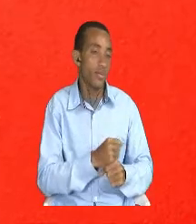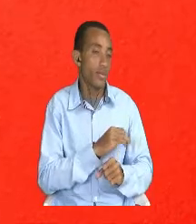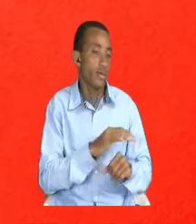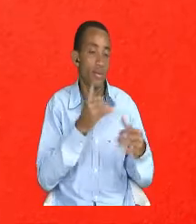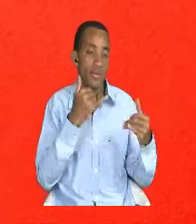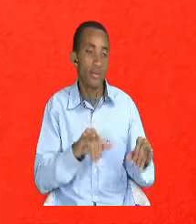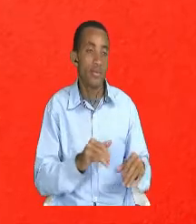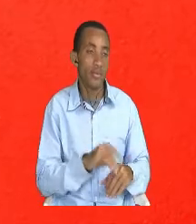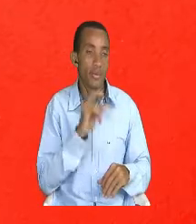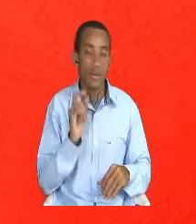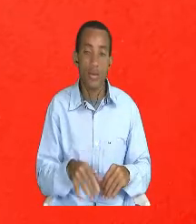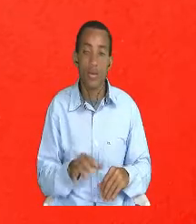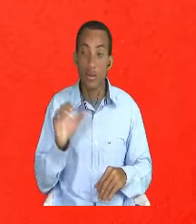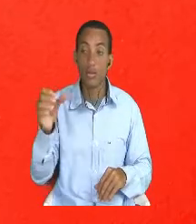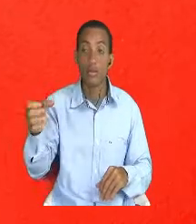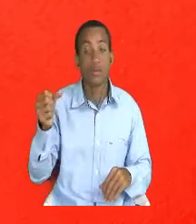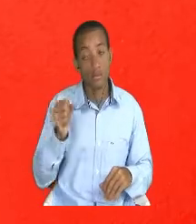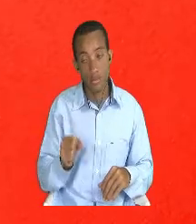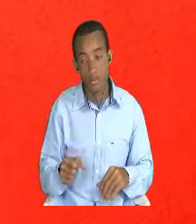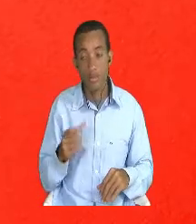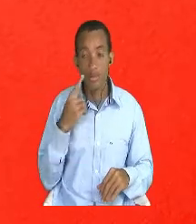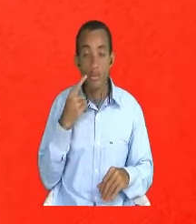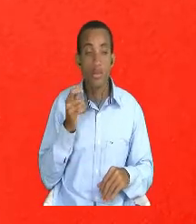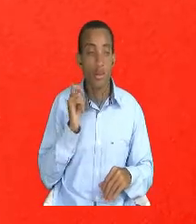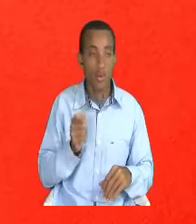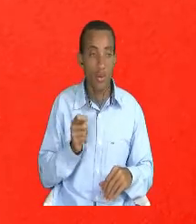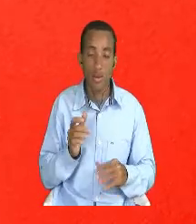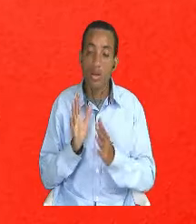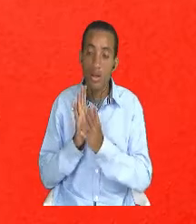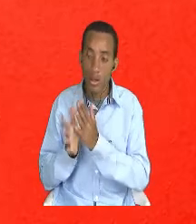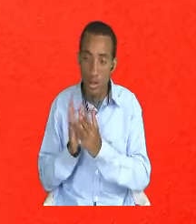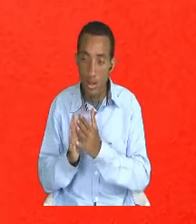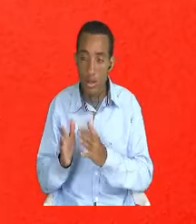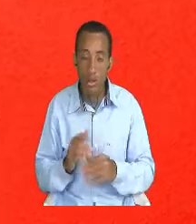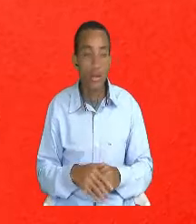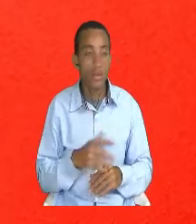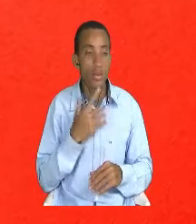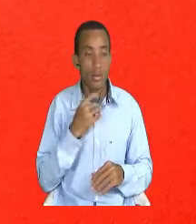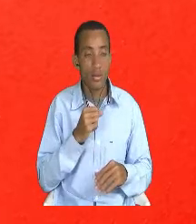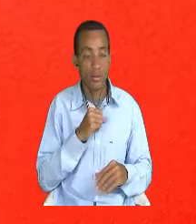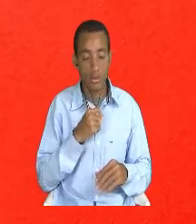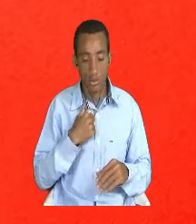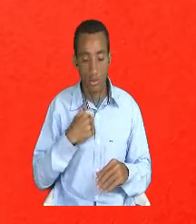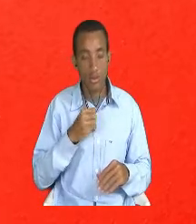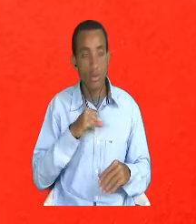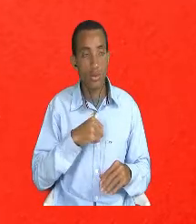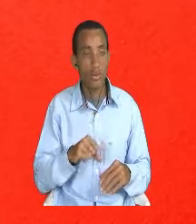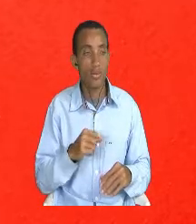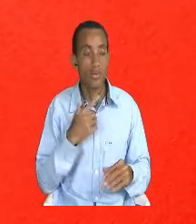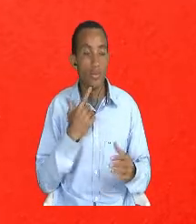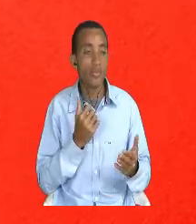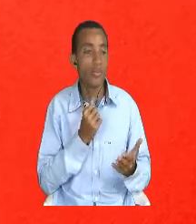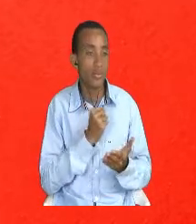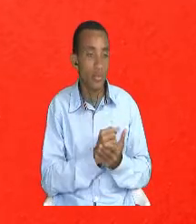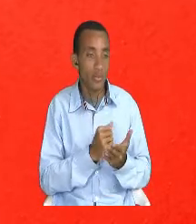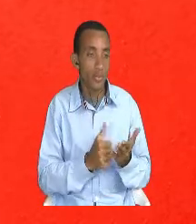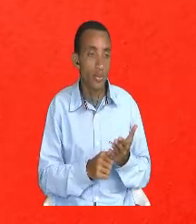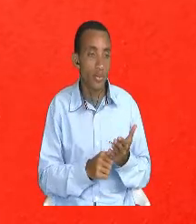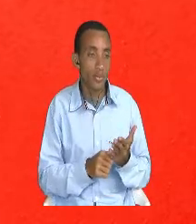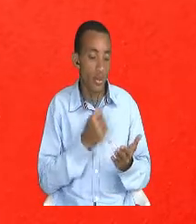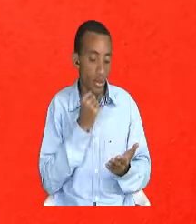debe contratar un abogado para poderlo adelantar. Se debe acreditar su calidad de heredero, que en este caso sería el registro civil, en donde se pueda evidenciar que